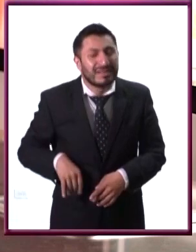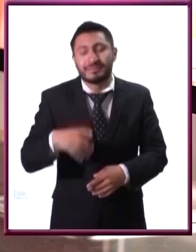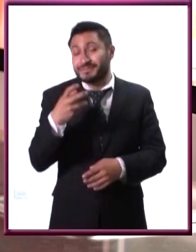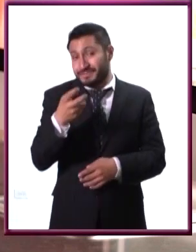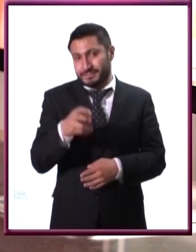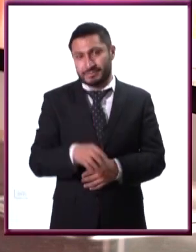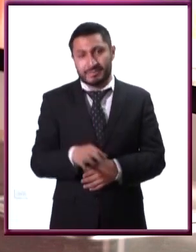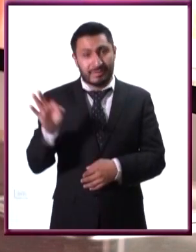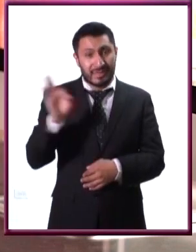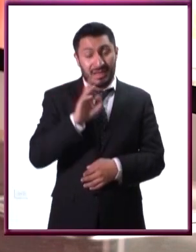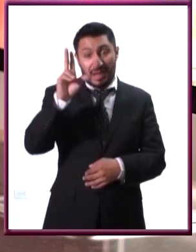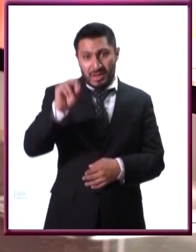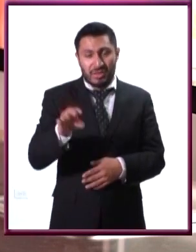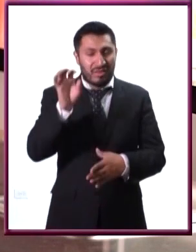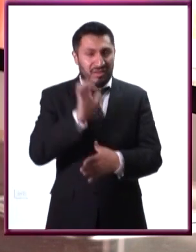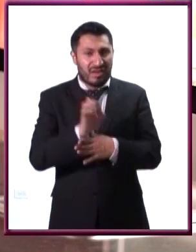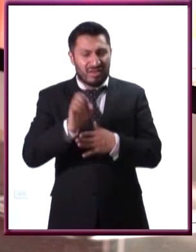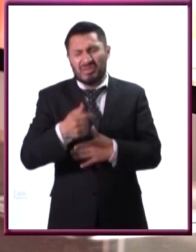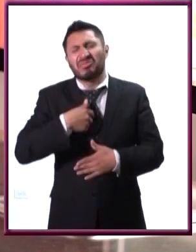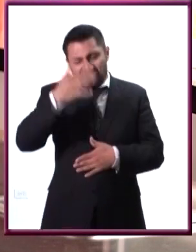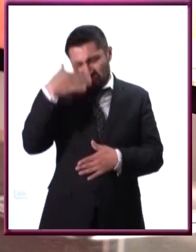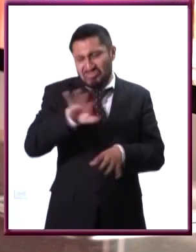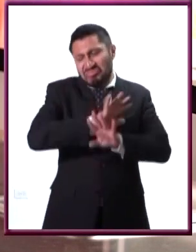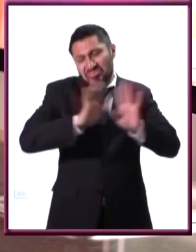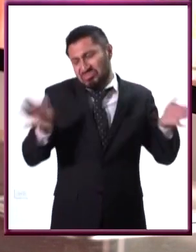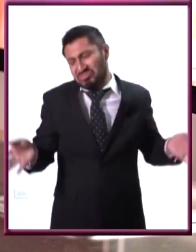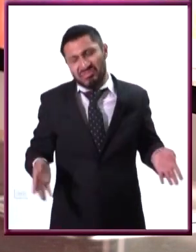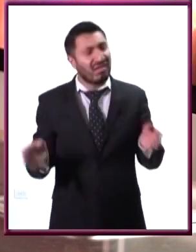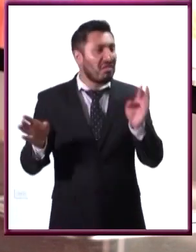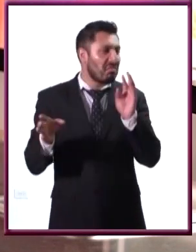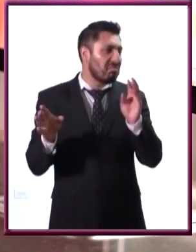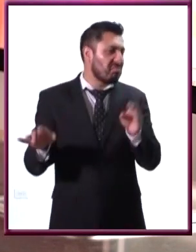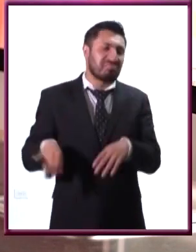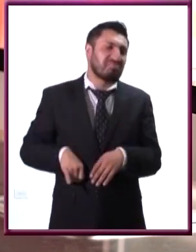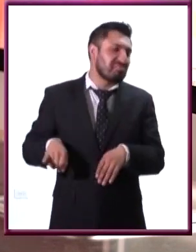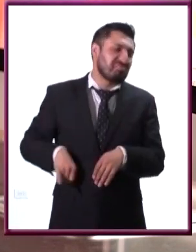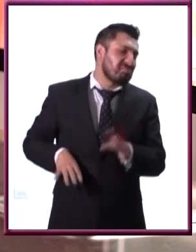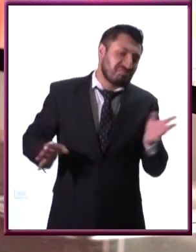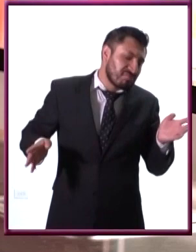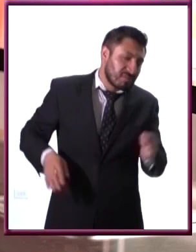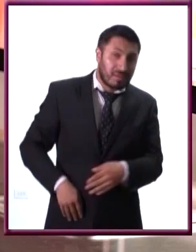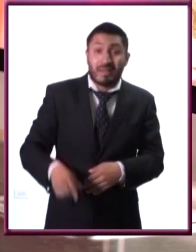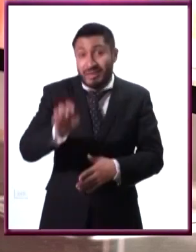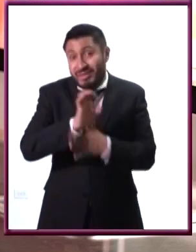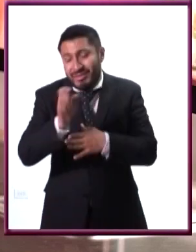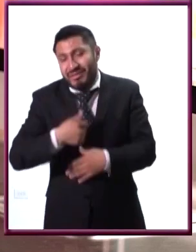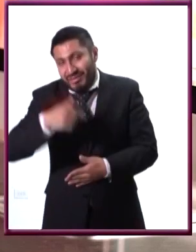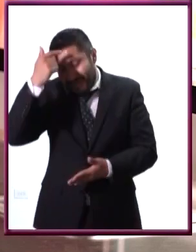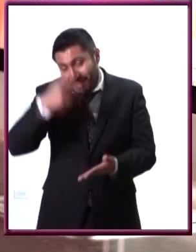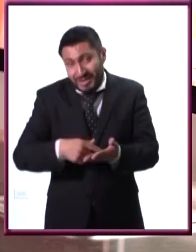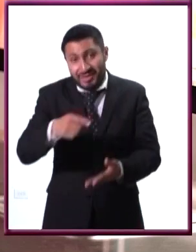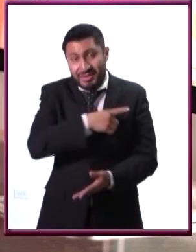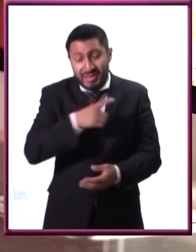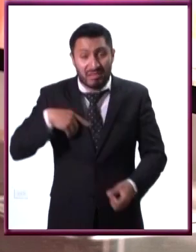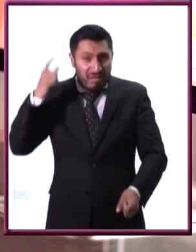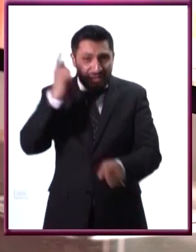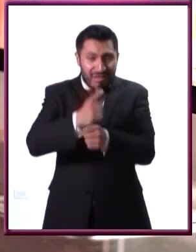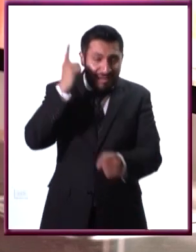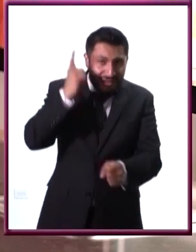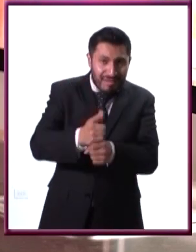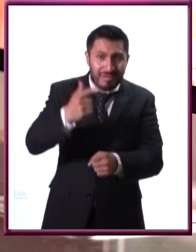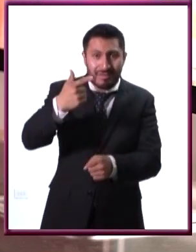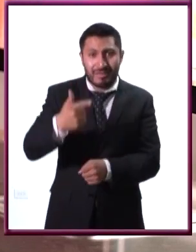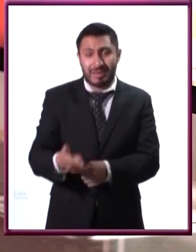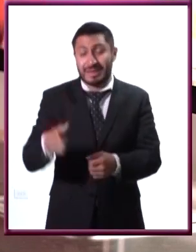interesa. Si no, me estás contando algo que yo ya sé simplemente y no, pues no me voy a sentir ese interés. Entonces creo que yo, si tengo que definir el